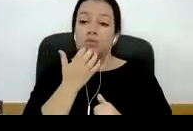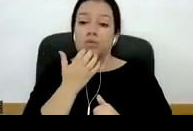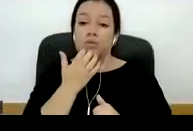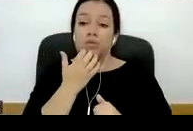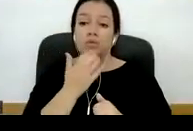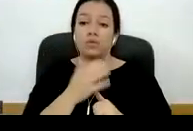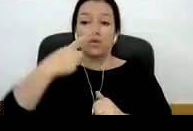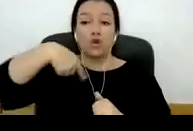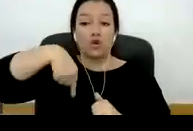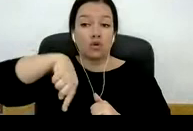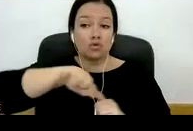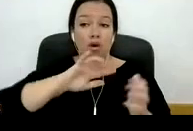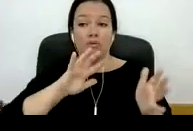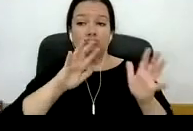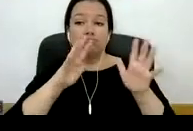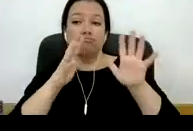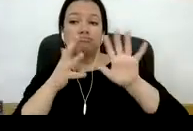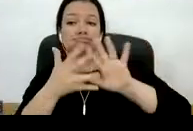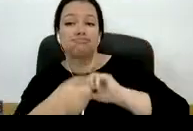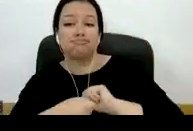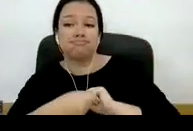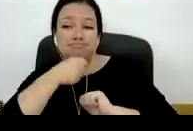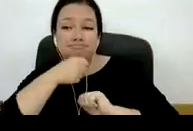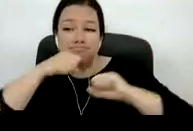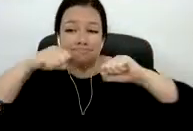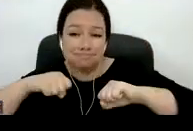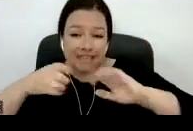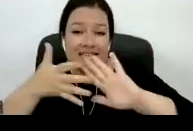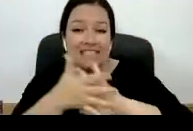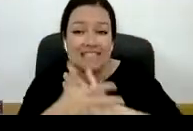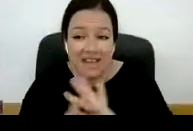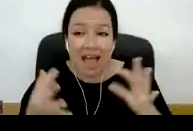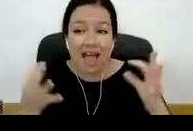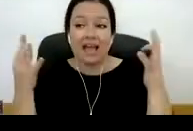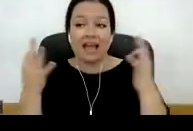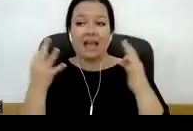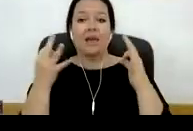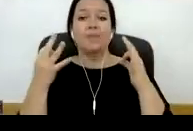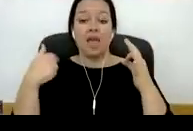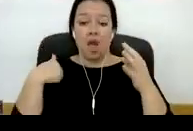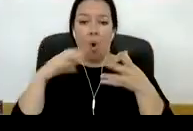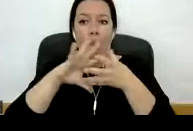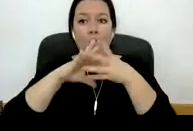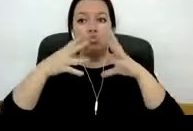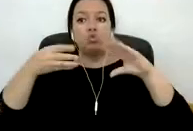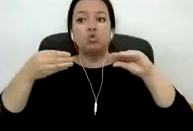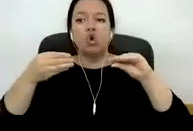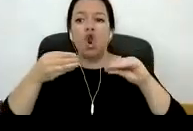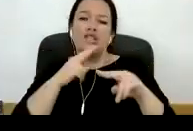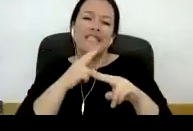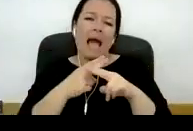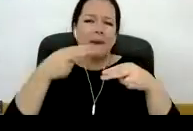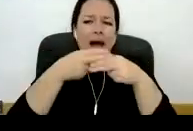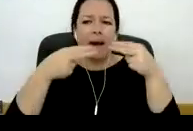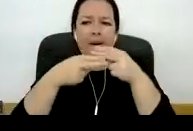Conforme envejecemos o conforme vamos ganando años, hemos comentado antes que bajábamos la cantidad, la masa magra, es decir, la proteína,